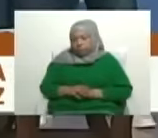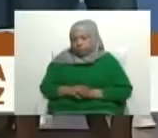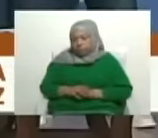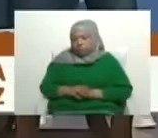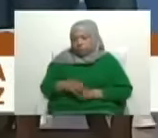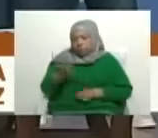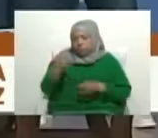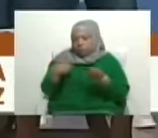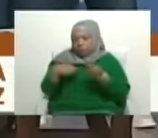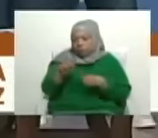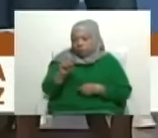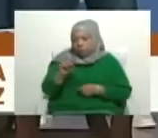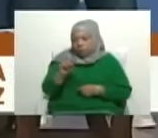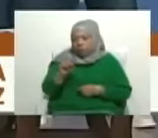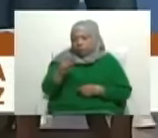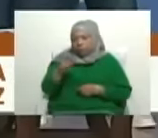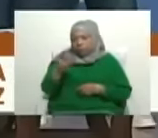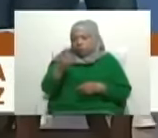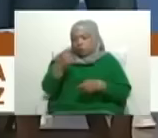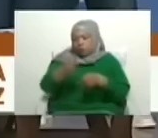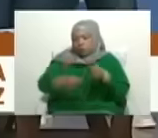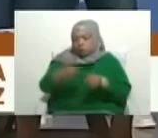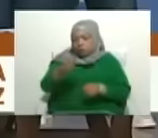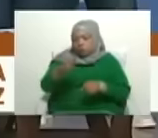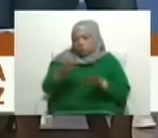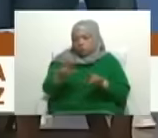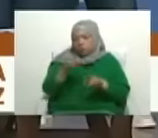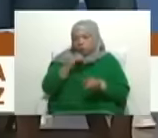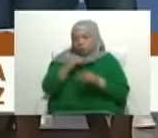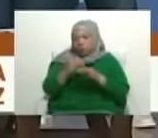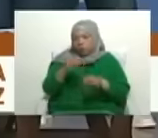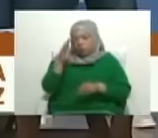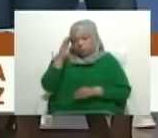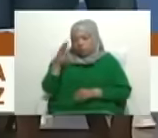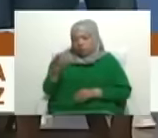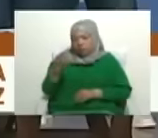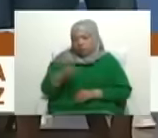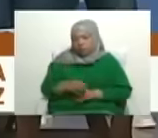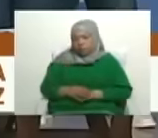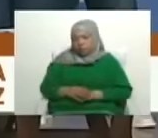Venta o compra de secretos militares,